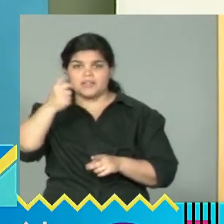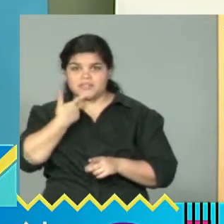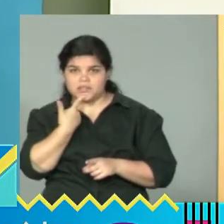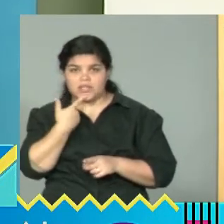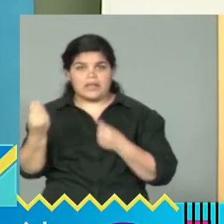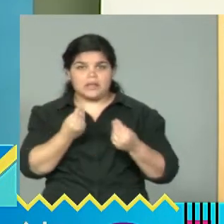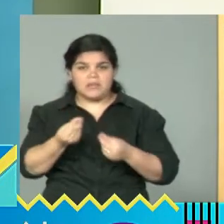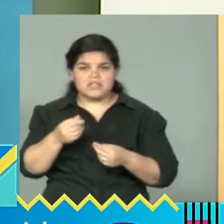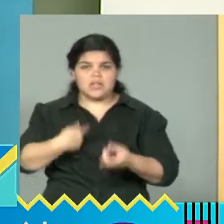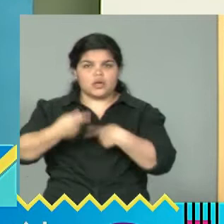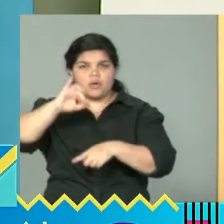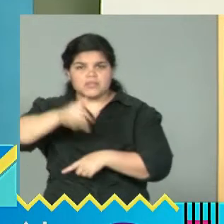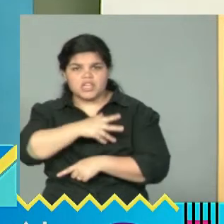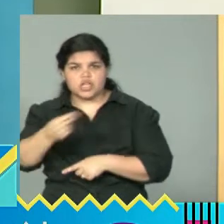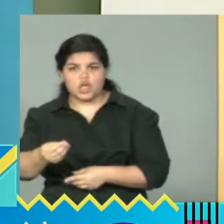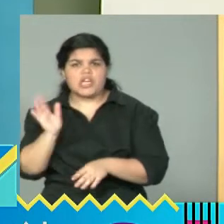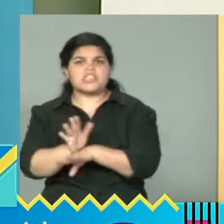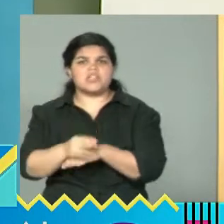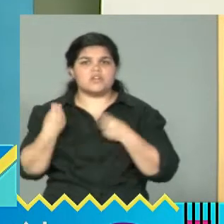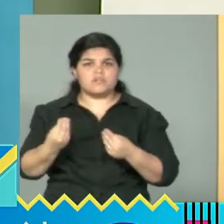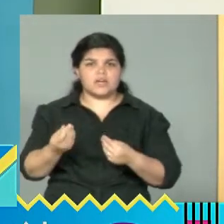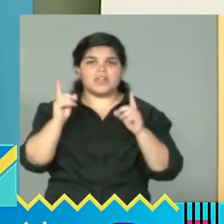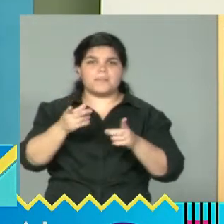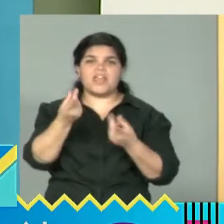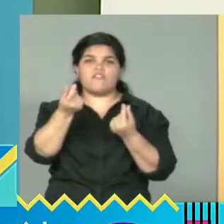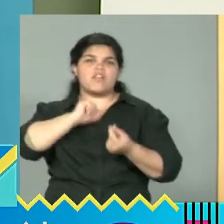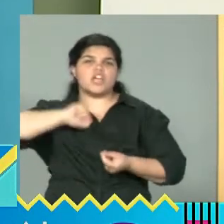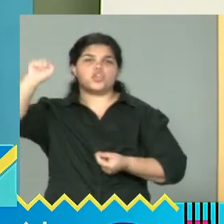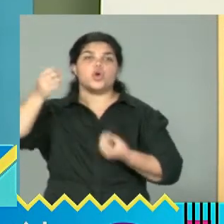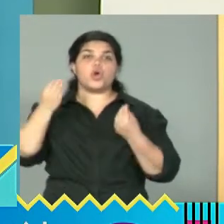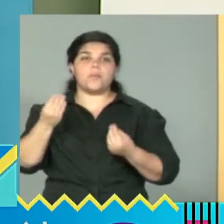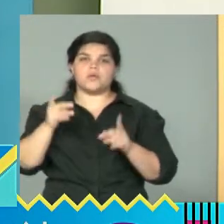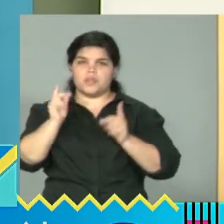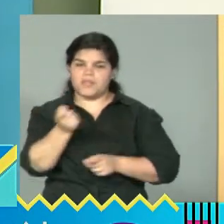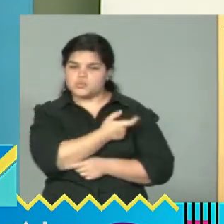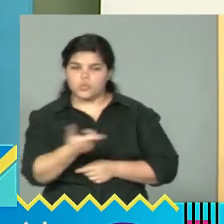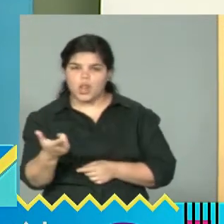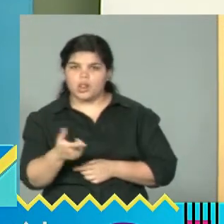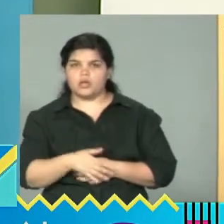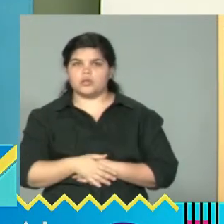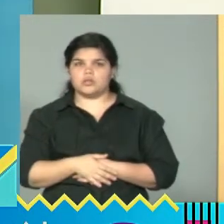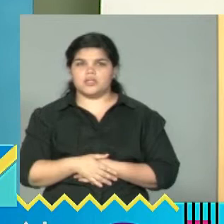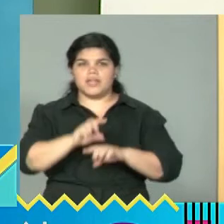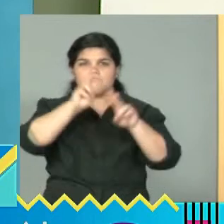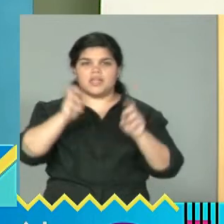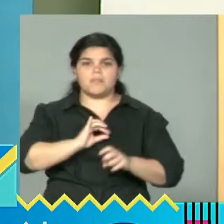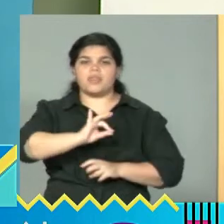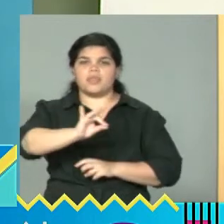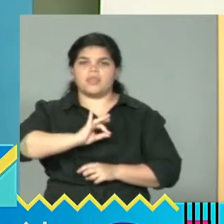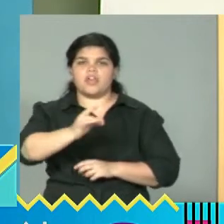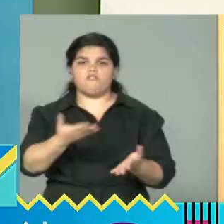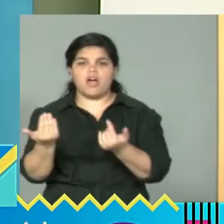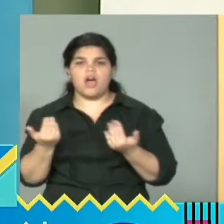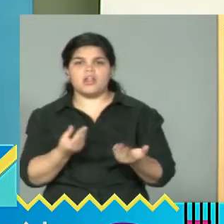renovaban, qué significaba, las consecuencias directas sobre la inflación, ¿por qué no sobre los salarios? ¿No? Esto del déficit fiscal, el